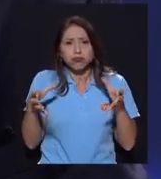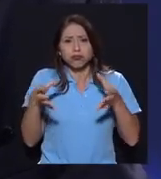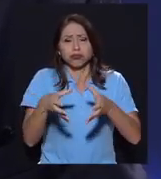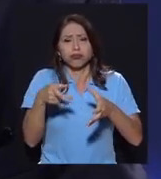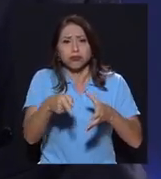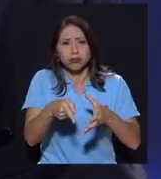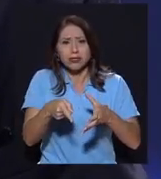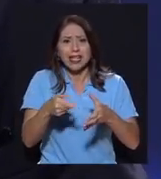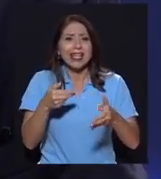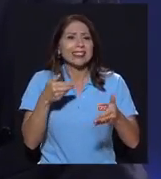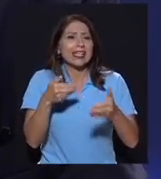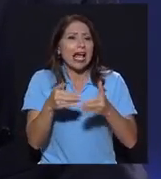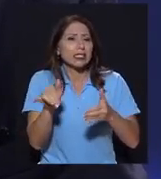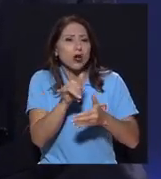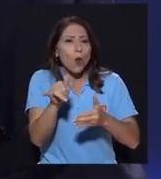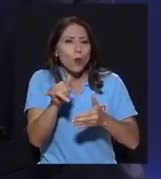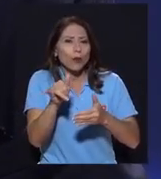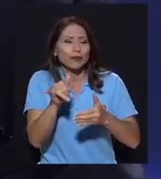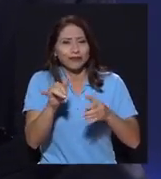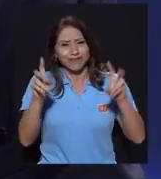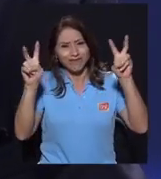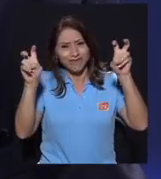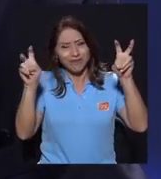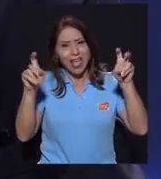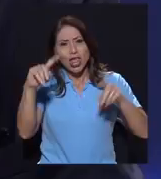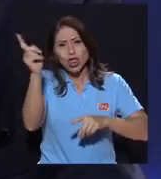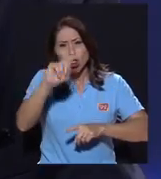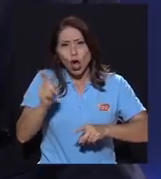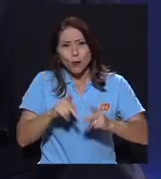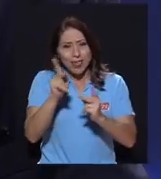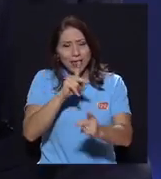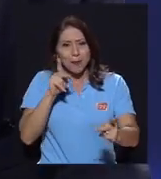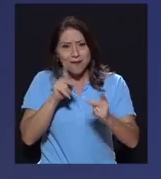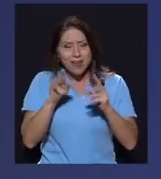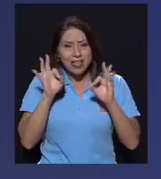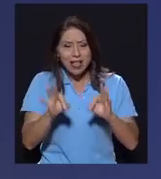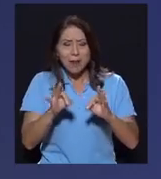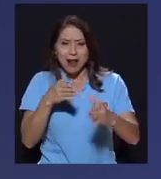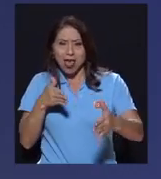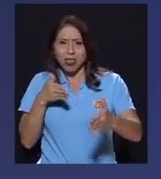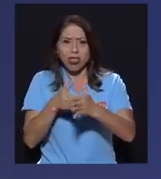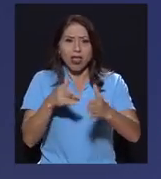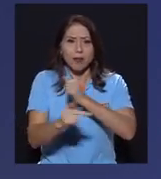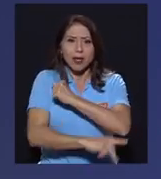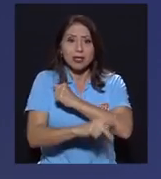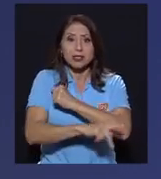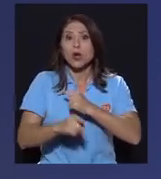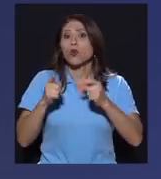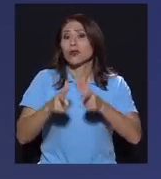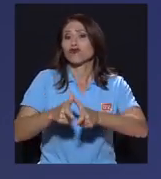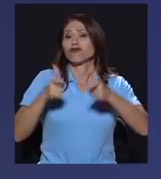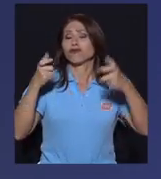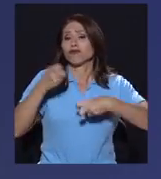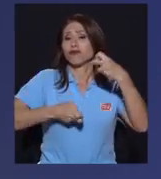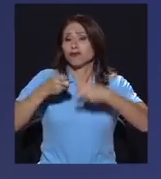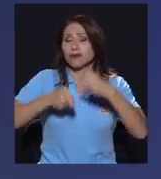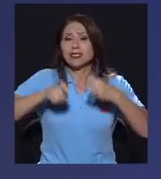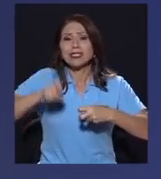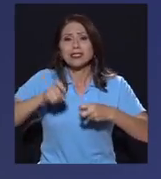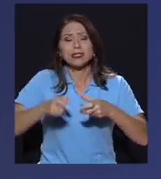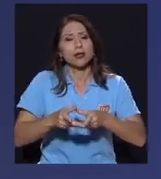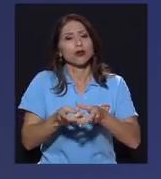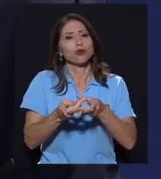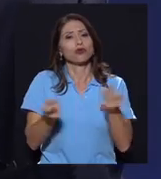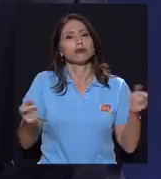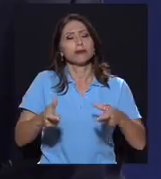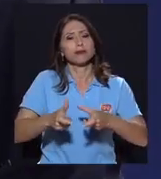es casi una tormenta perfecta para hacerle daño al país y cuando hay grandes problemas yo creo que se requieren de grandes